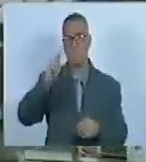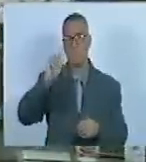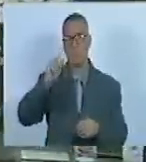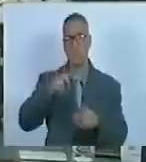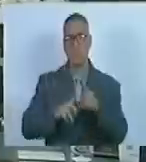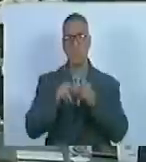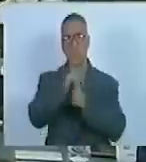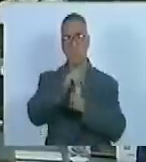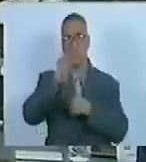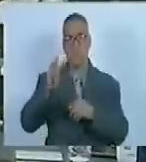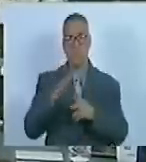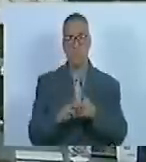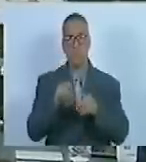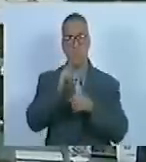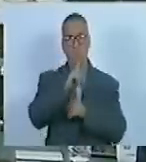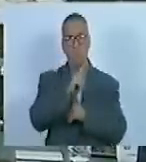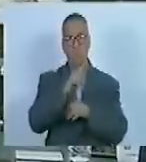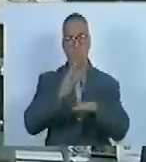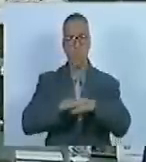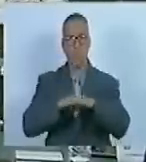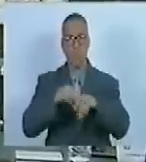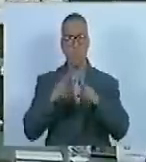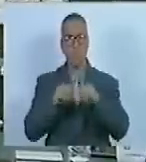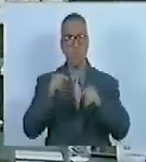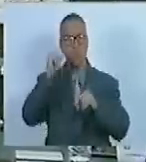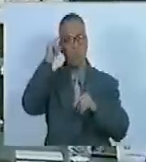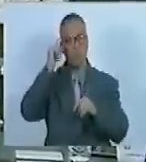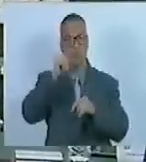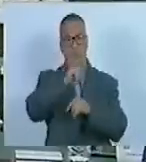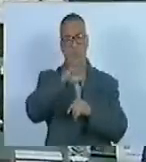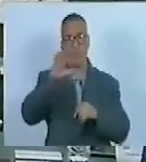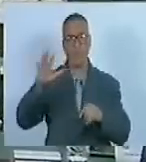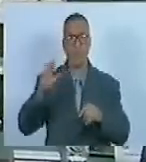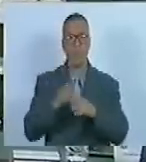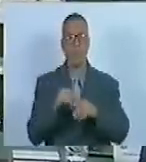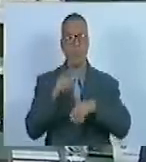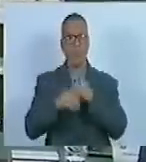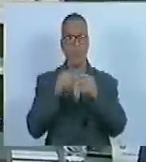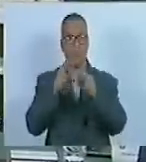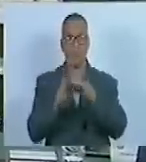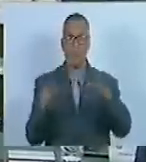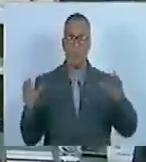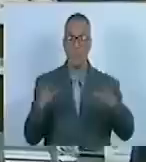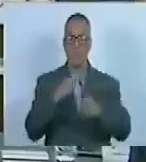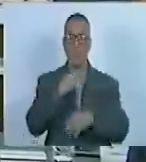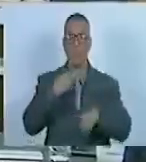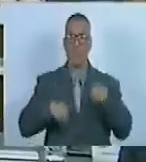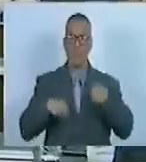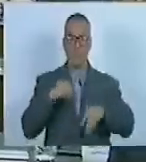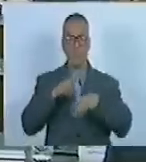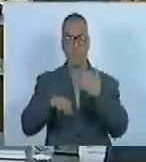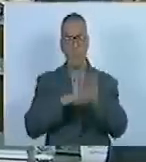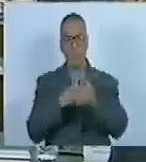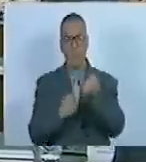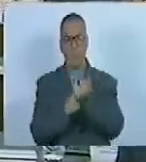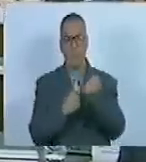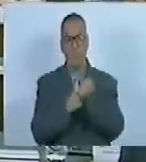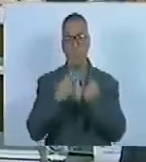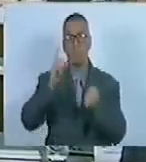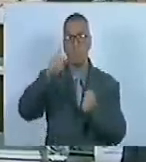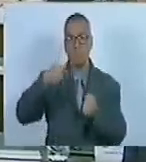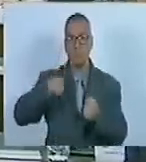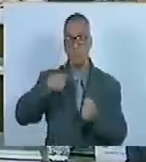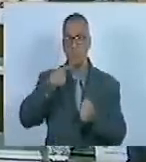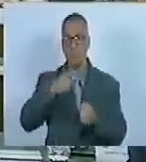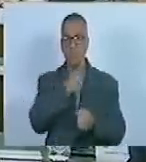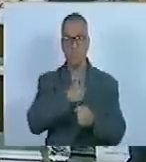día 24, el día 20 ocurrió eso y el día 25 estaba solucionada la crisis con el apoyo que también tenemos que mencionar